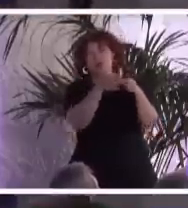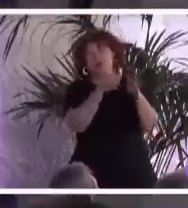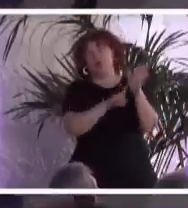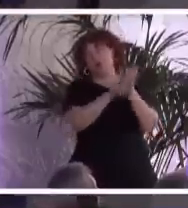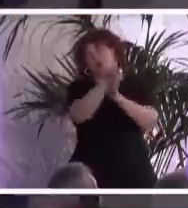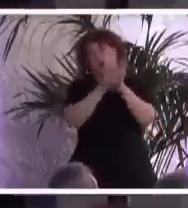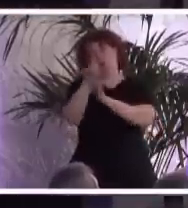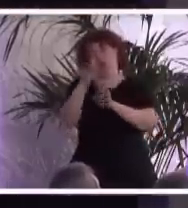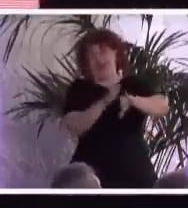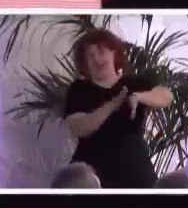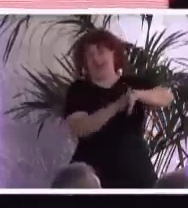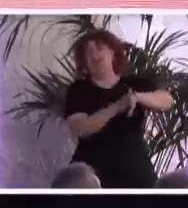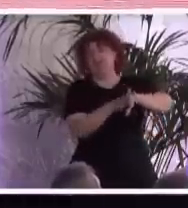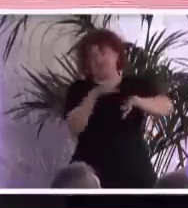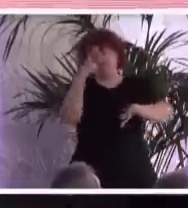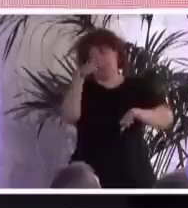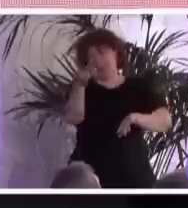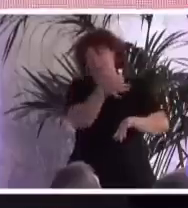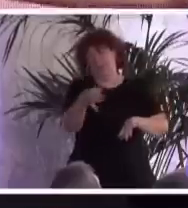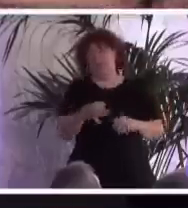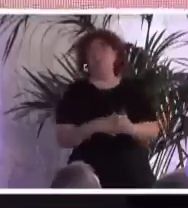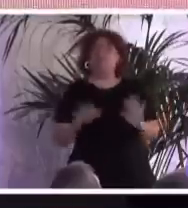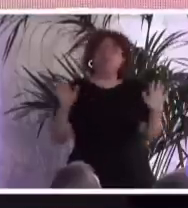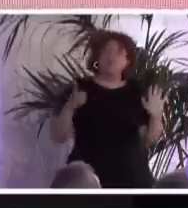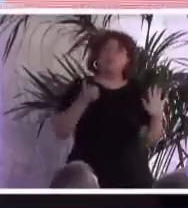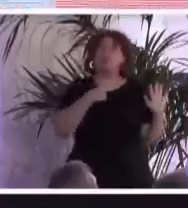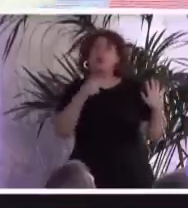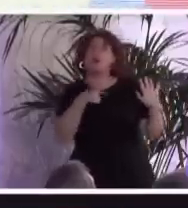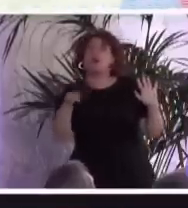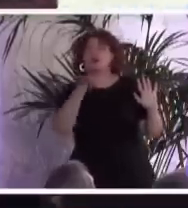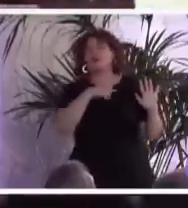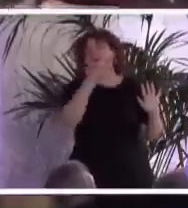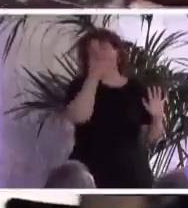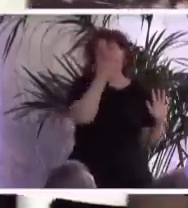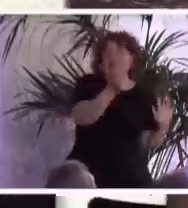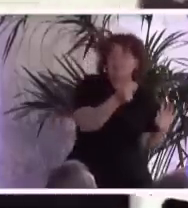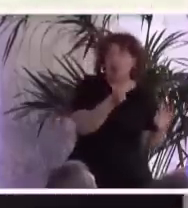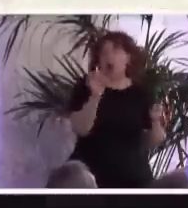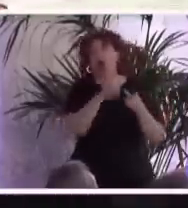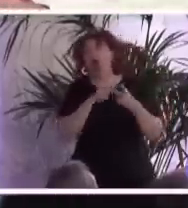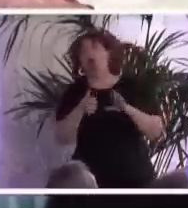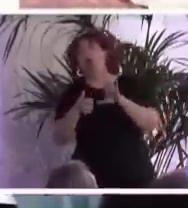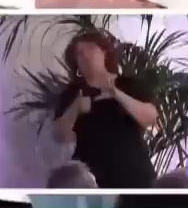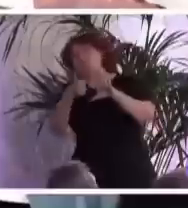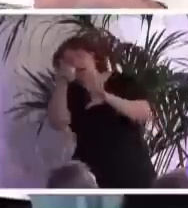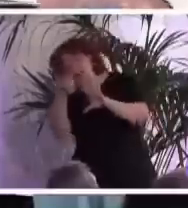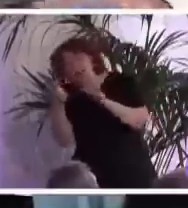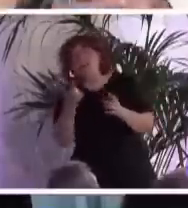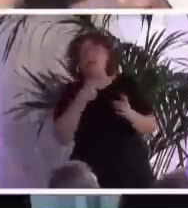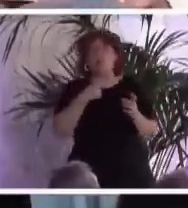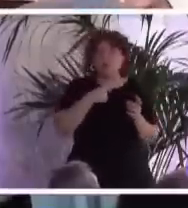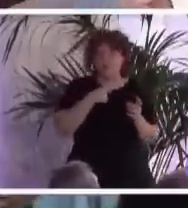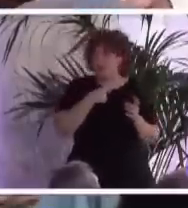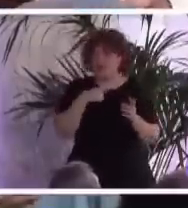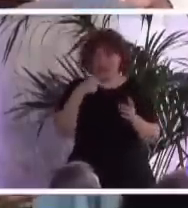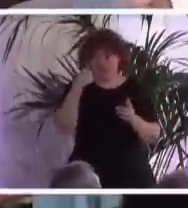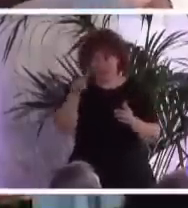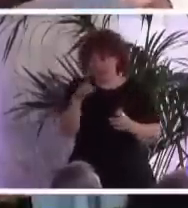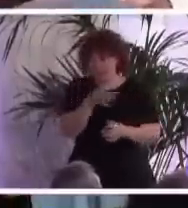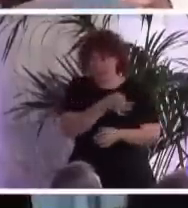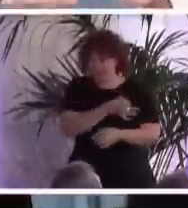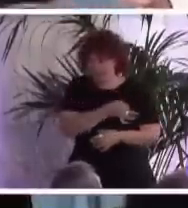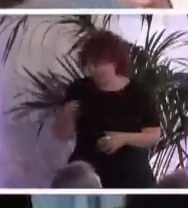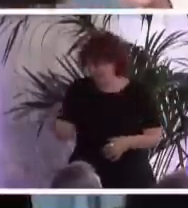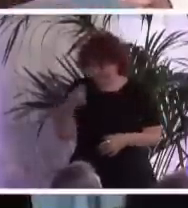progresistas que puede que le gusten más Cómo suena el psoe o Cómo suena más Madrid Pero saben perfectamente